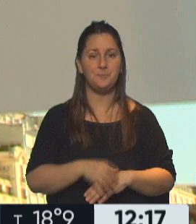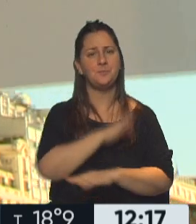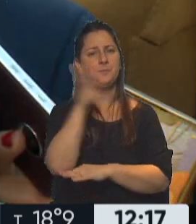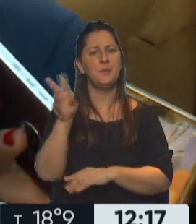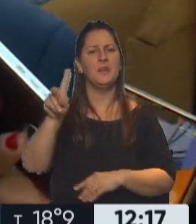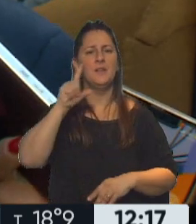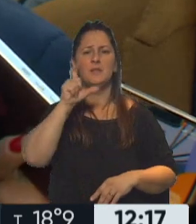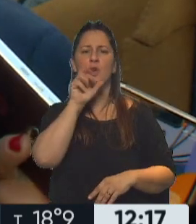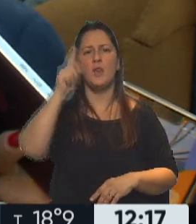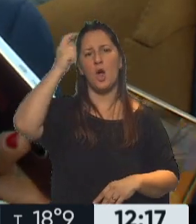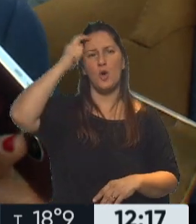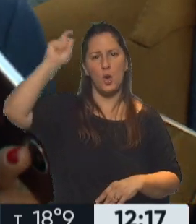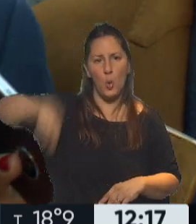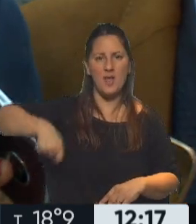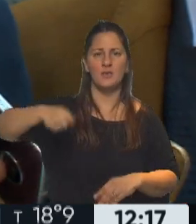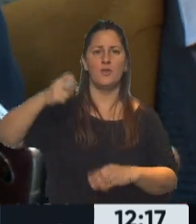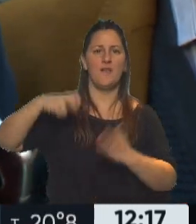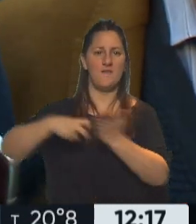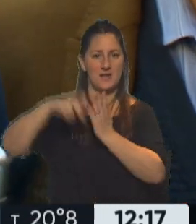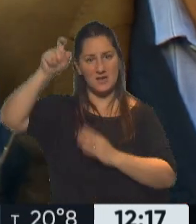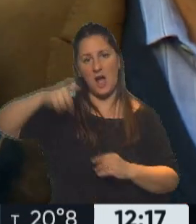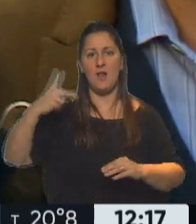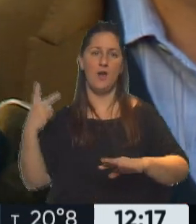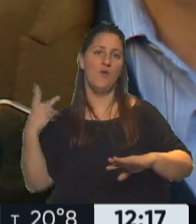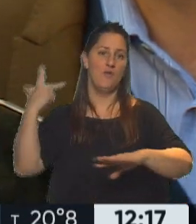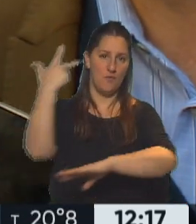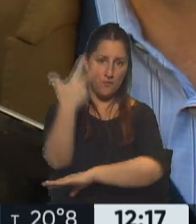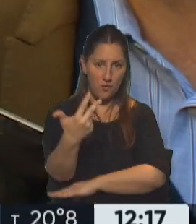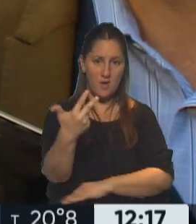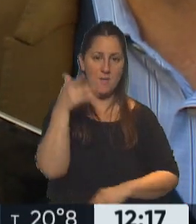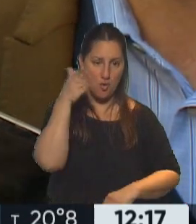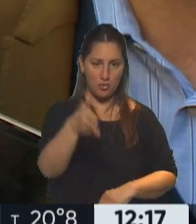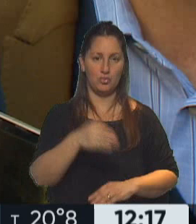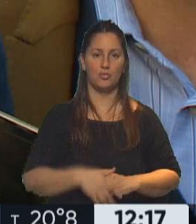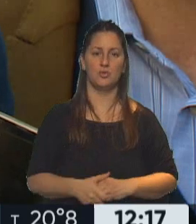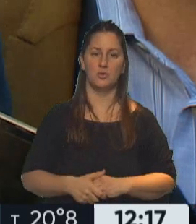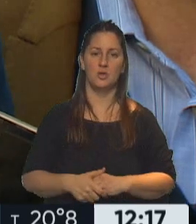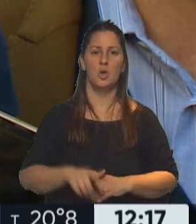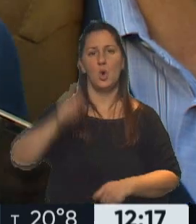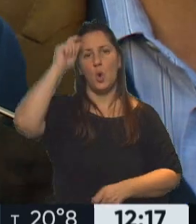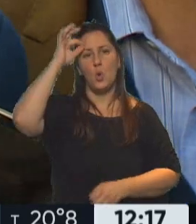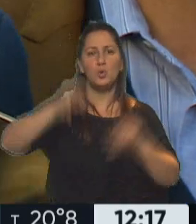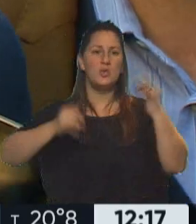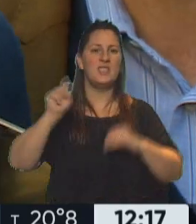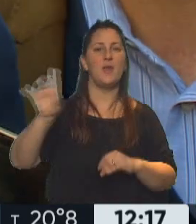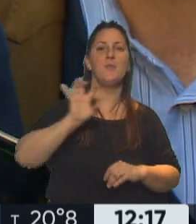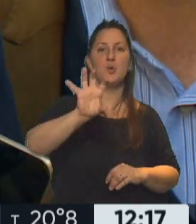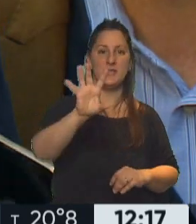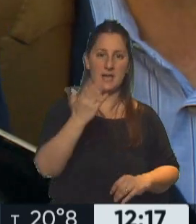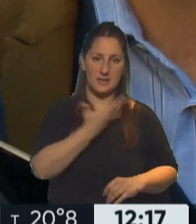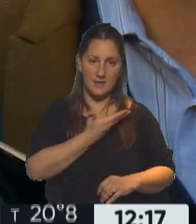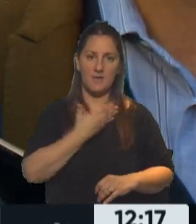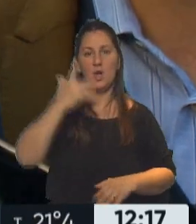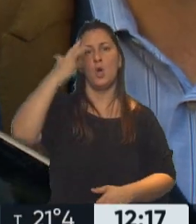Victoria con el juez federal y con el fiscal federal. Hemos ido a la, por supuesto, a la justicia provincial de Santa Fe, a